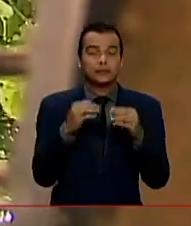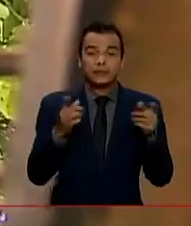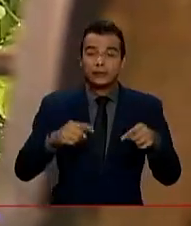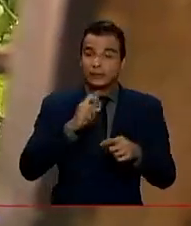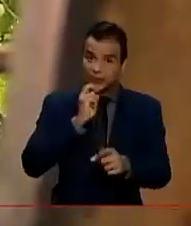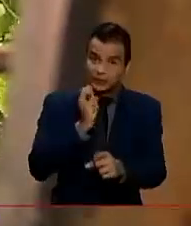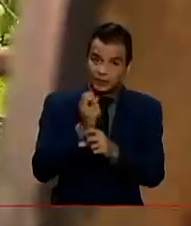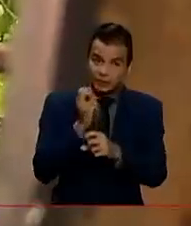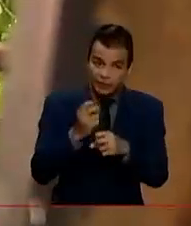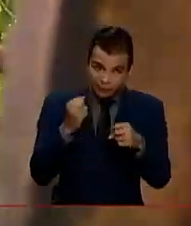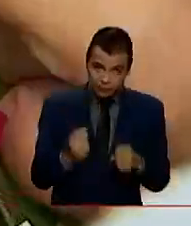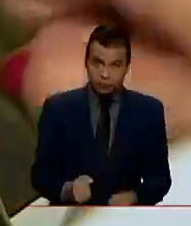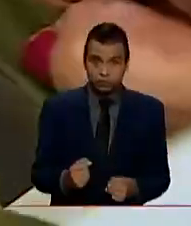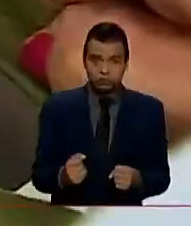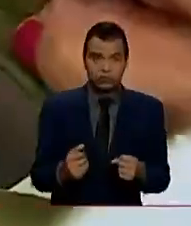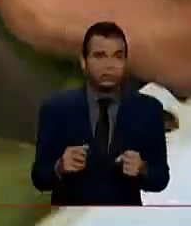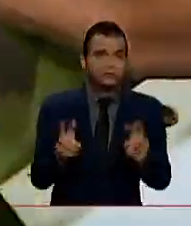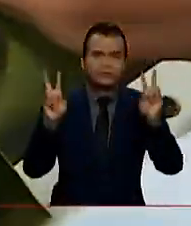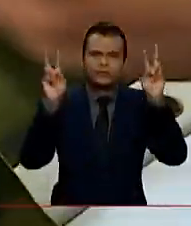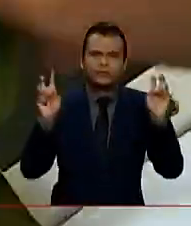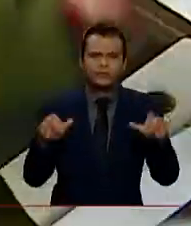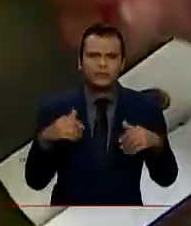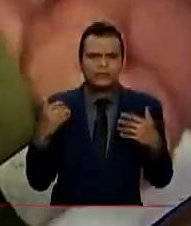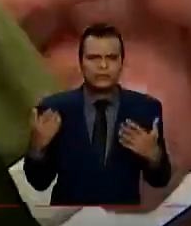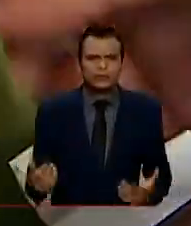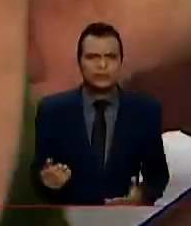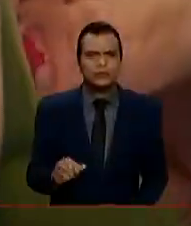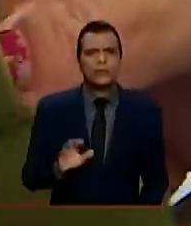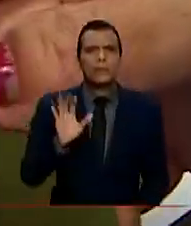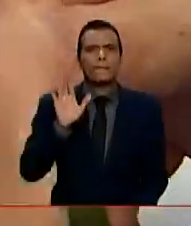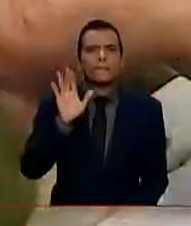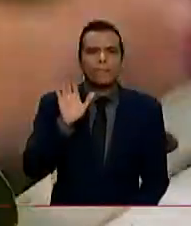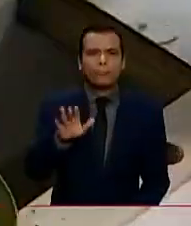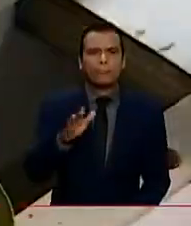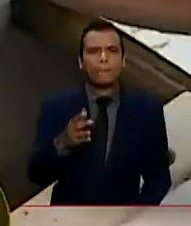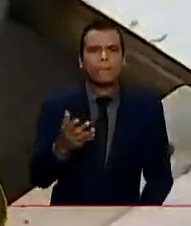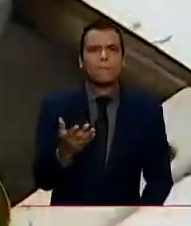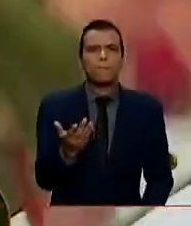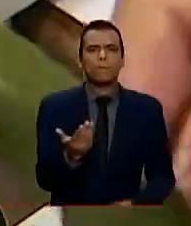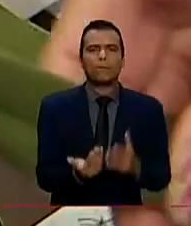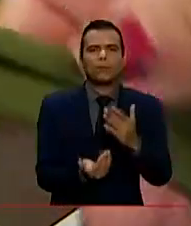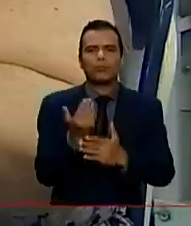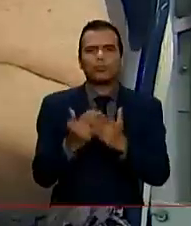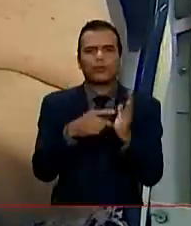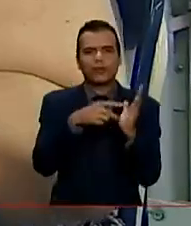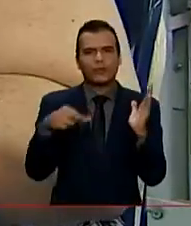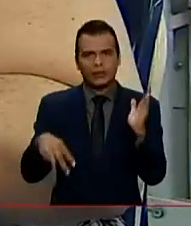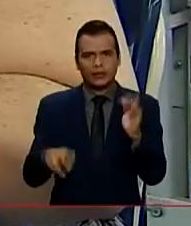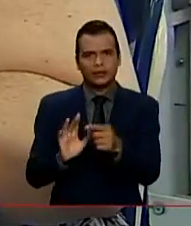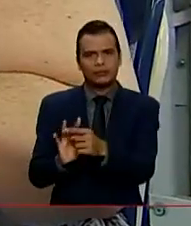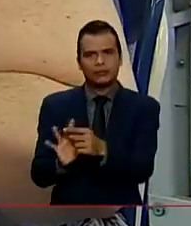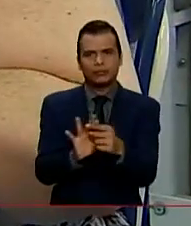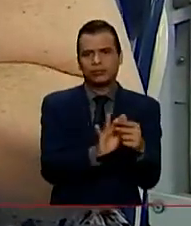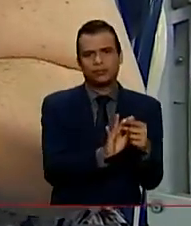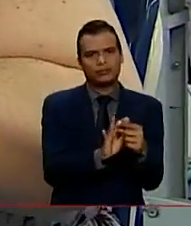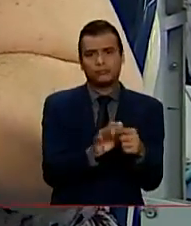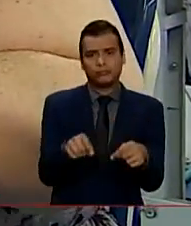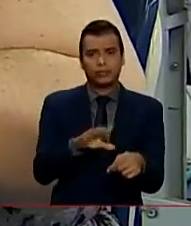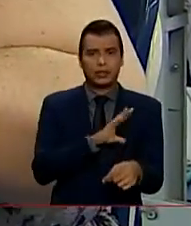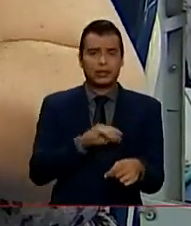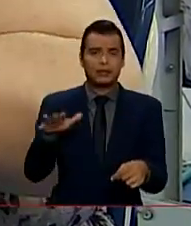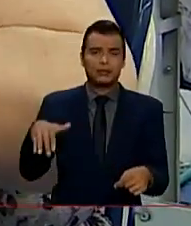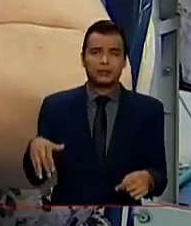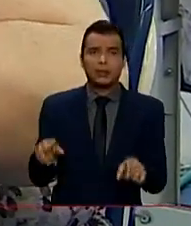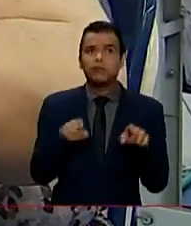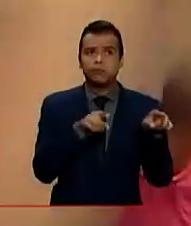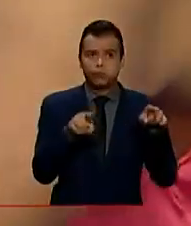coyuntural y de largo plazo es el rezago en materia de absorción de tecnologías digitales. Cali tiene un rezago enorme frente a las principales ciudades